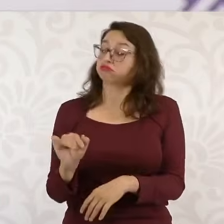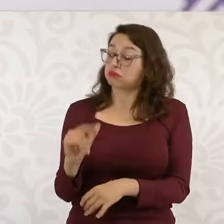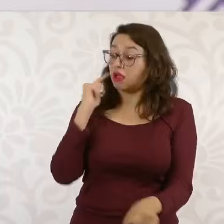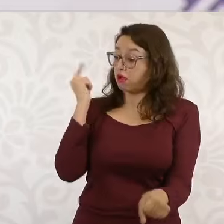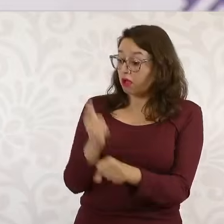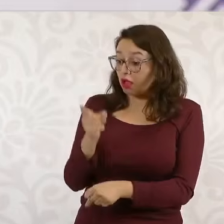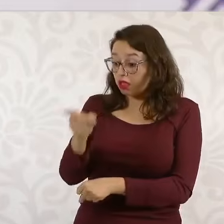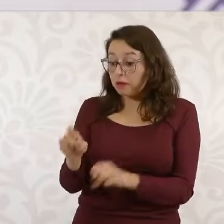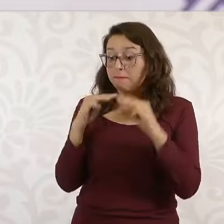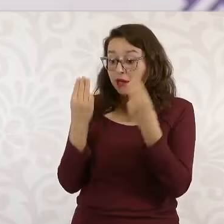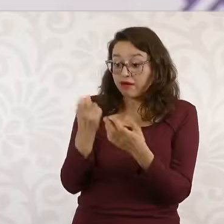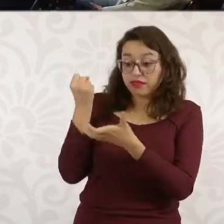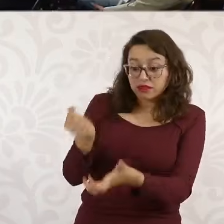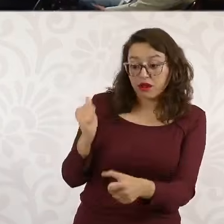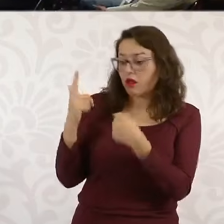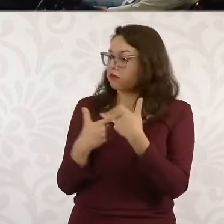de procedencia ilícita.